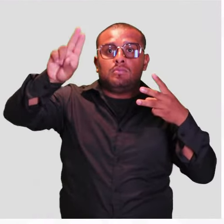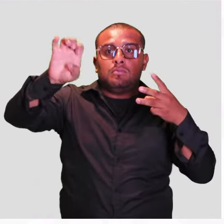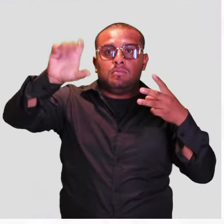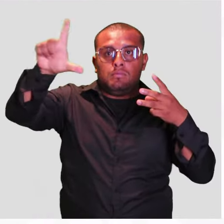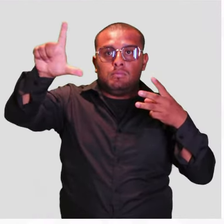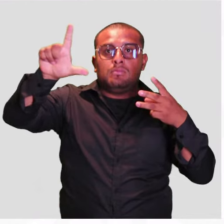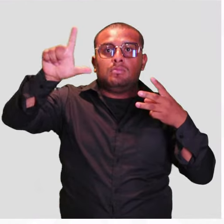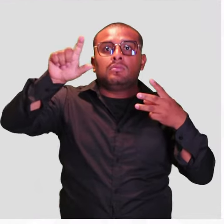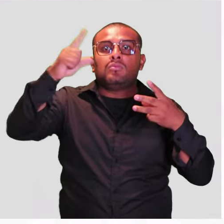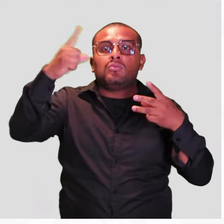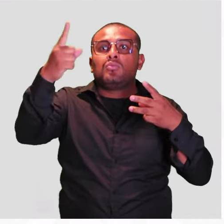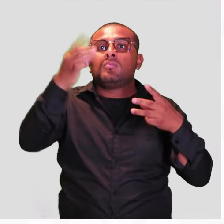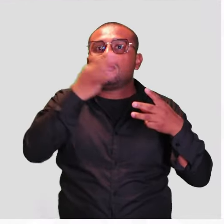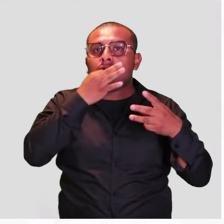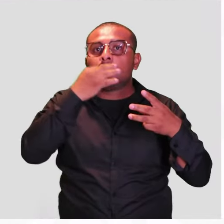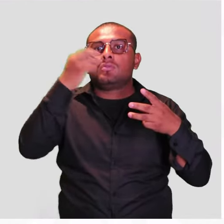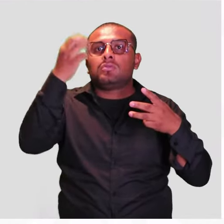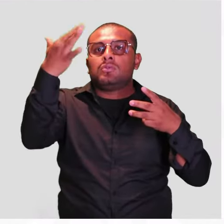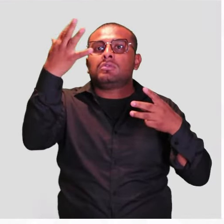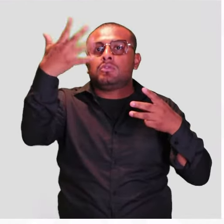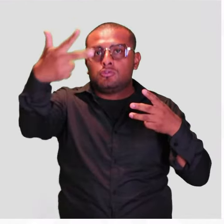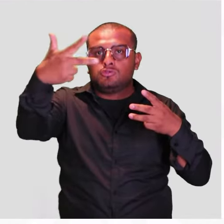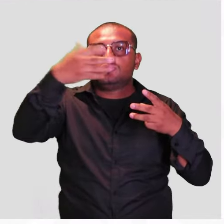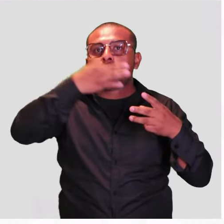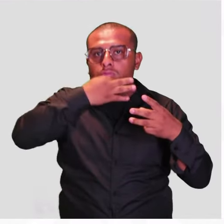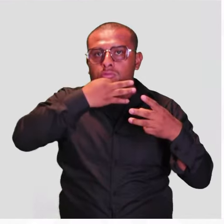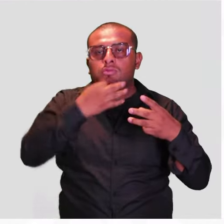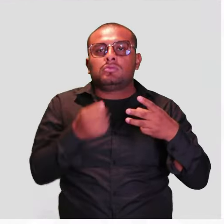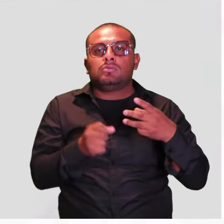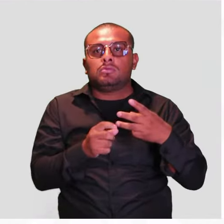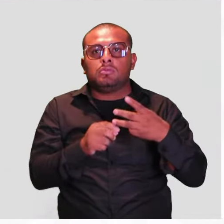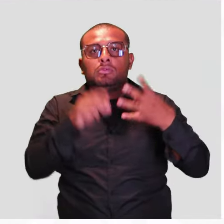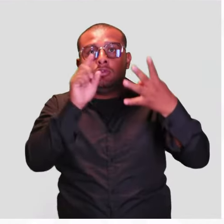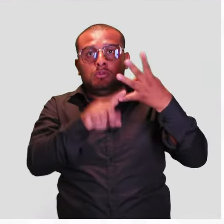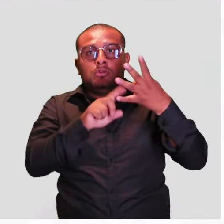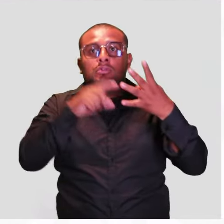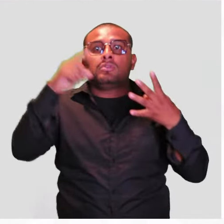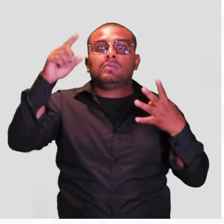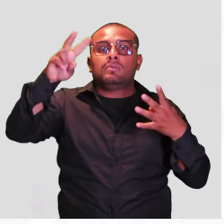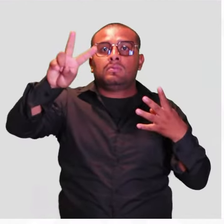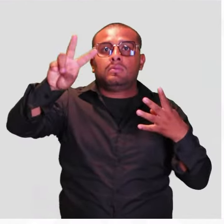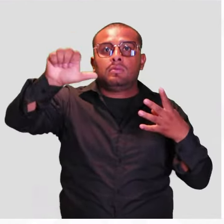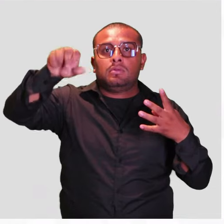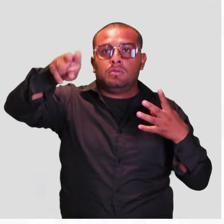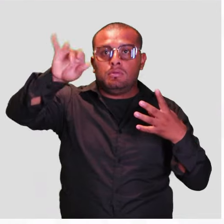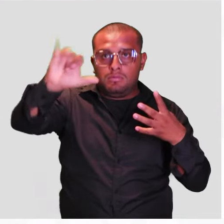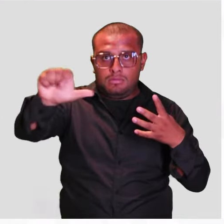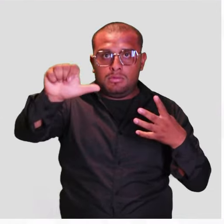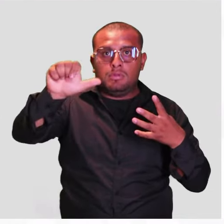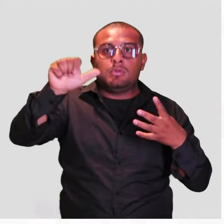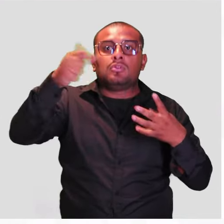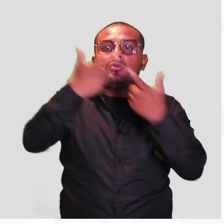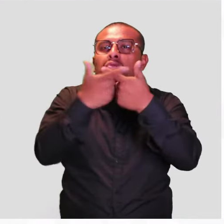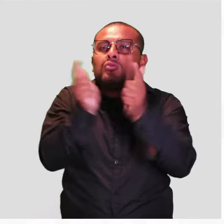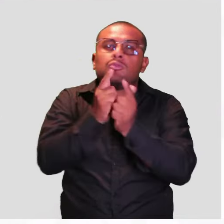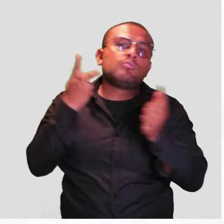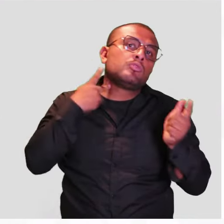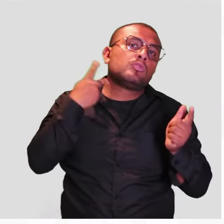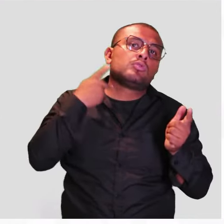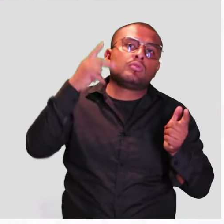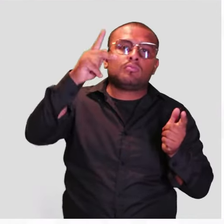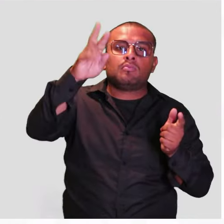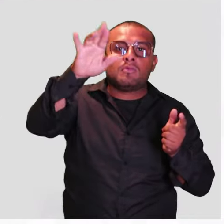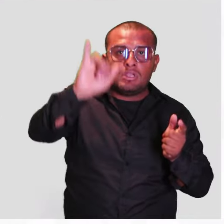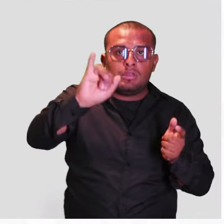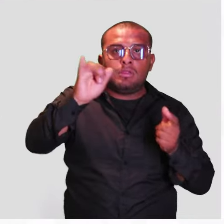con 1 minuto y 58 segundos. La candidata Vania Camacho del PRI con 2 minutos 7 segundos. El candidato Juan